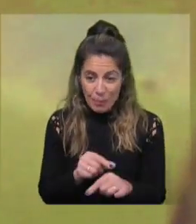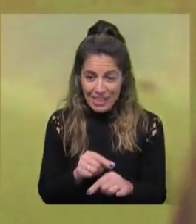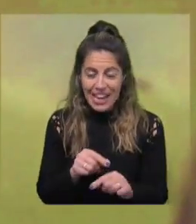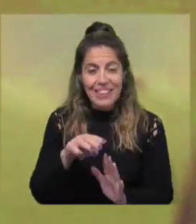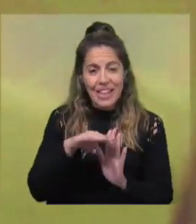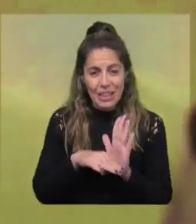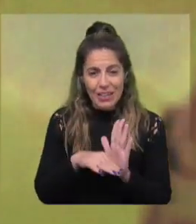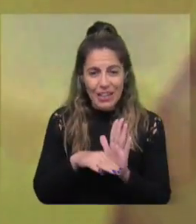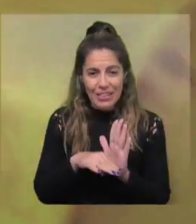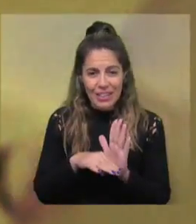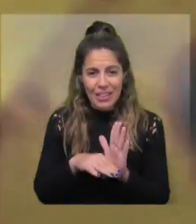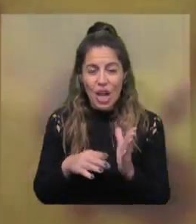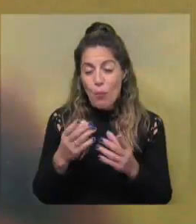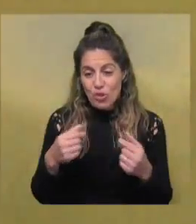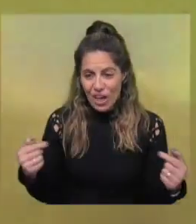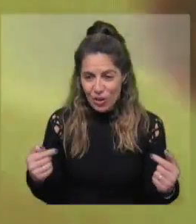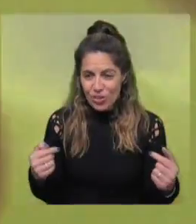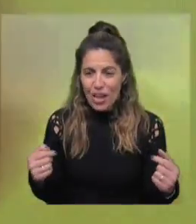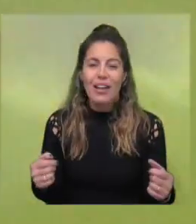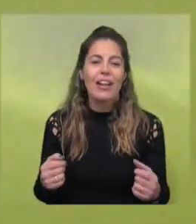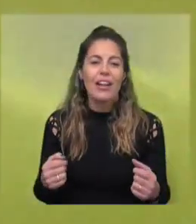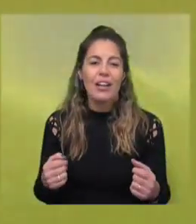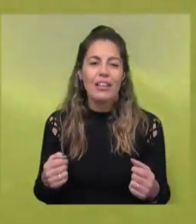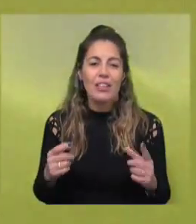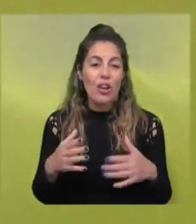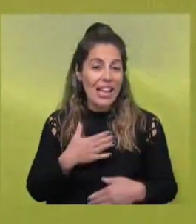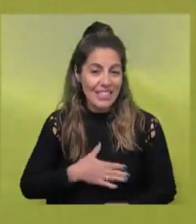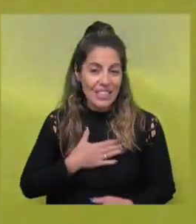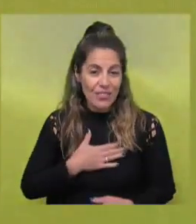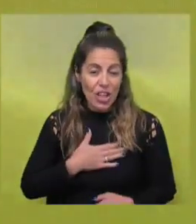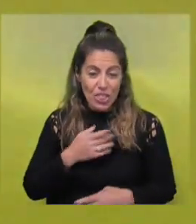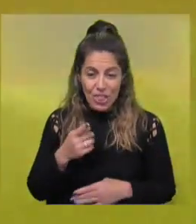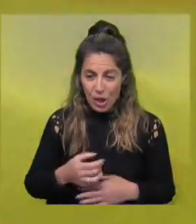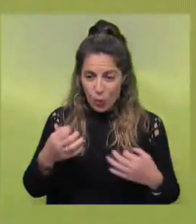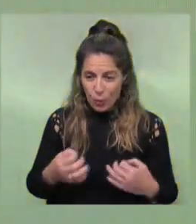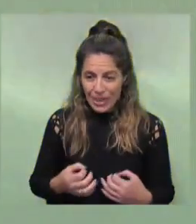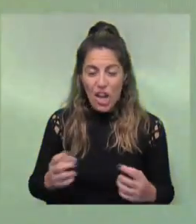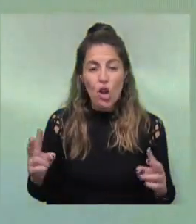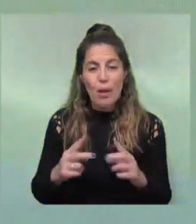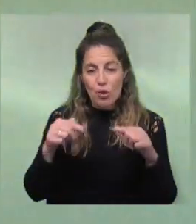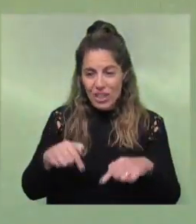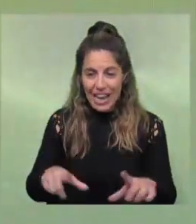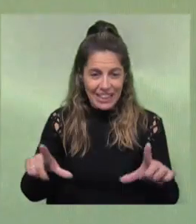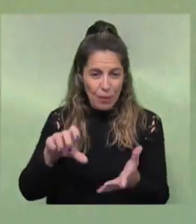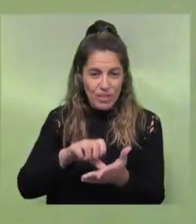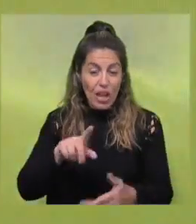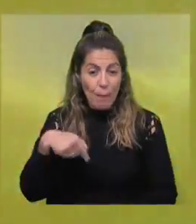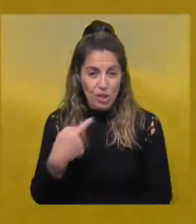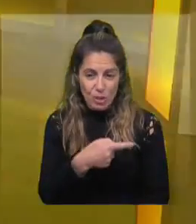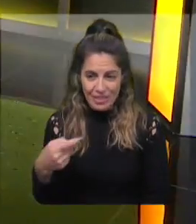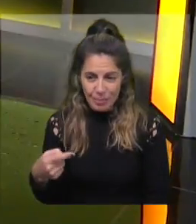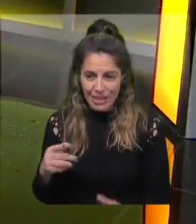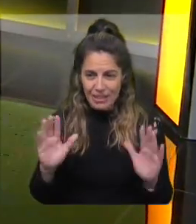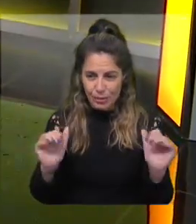poquito transpirado, venimos a hacer ejercicio, pero con la satisfacción del deber cumplido. Nos vemos aquí en TV Ciudad la semana que viene.